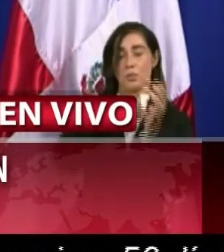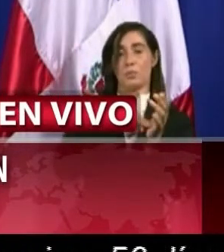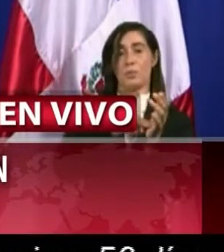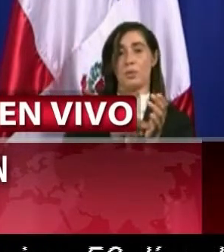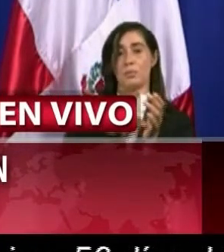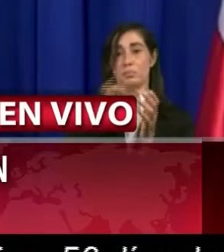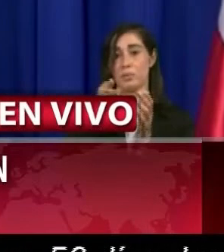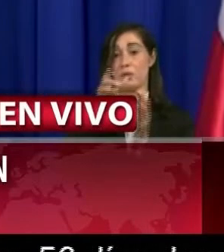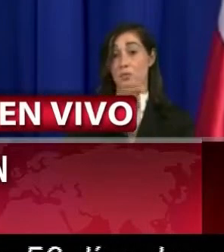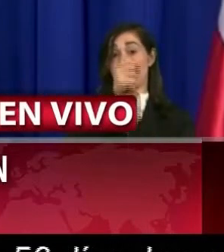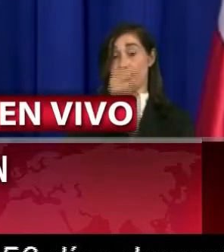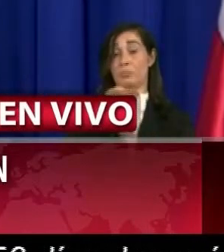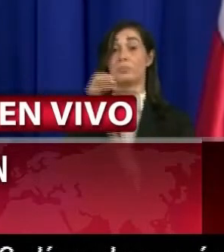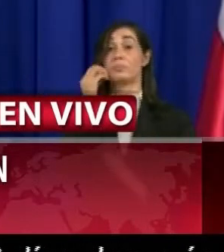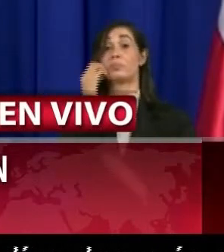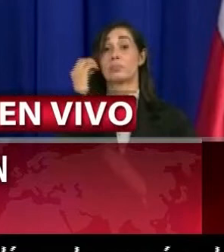hogar.